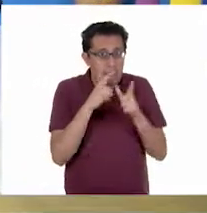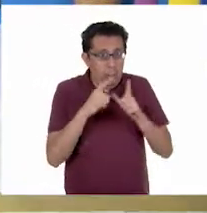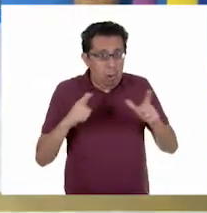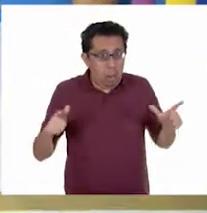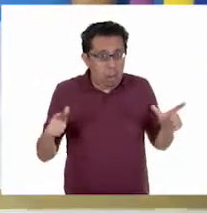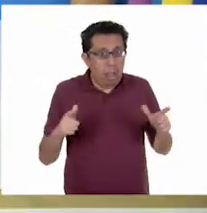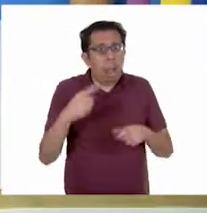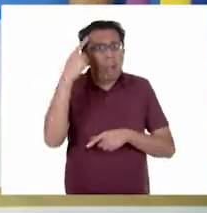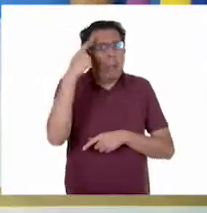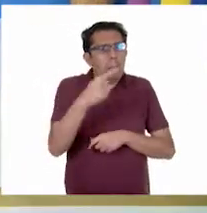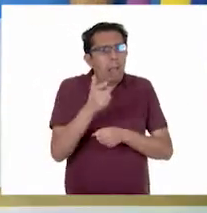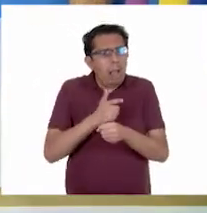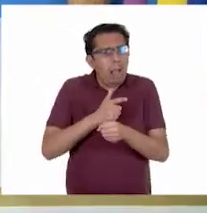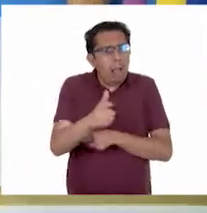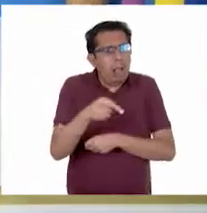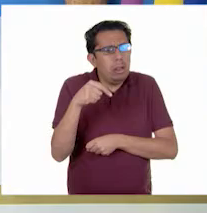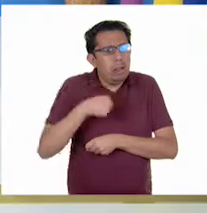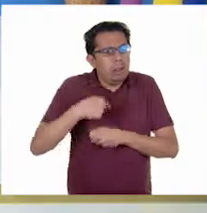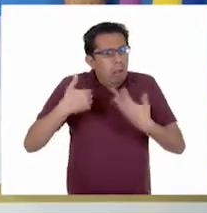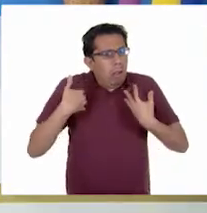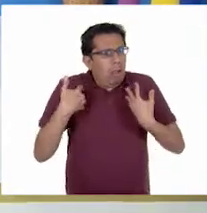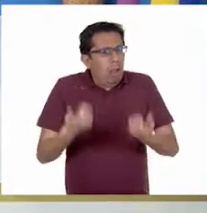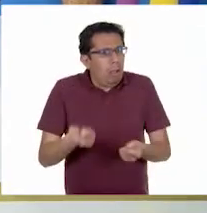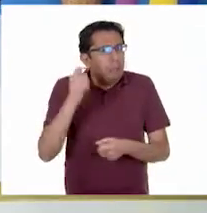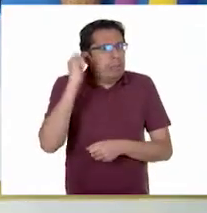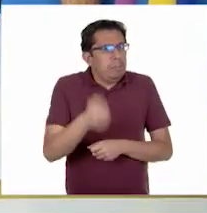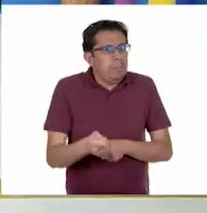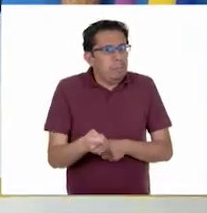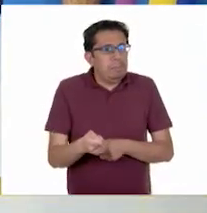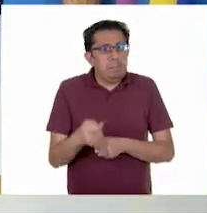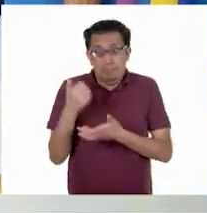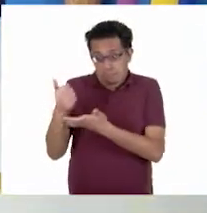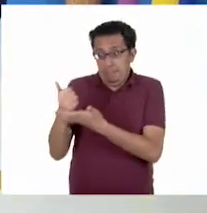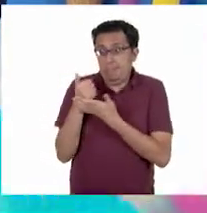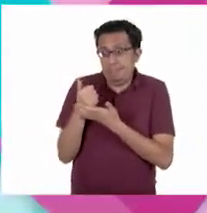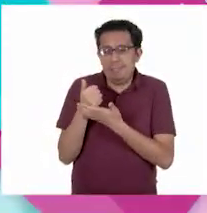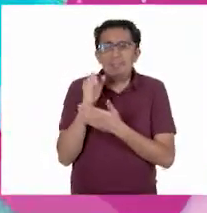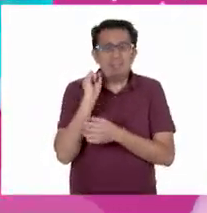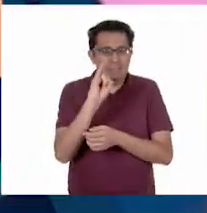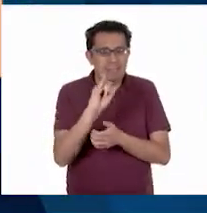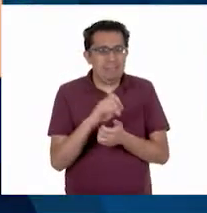que comprendemos de él, ¿les parece? Vamos con el primero. Larisa, ¿nos ayudas? Sí.